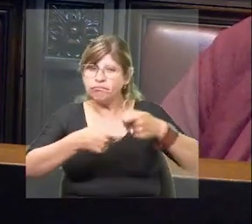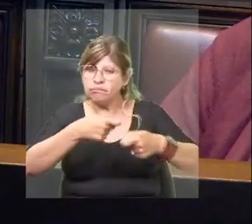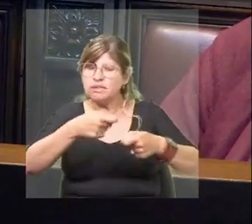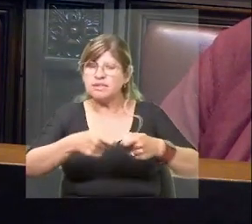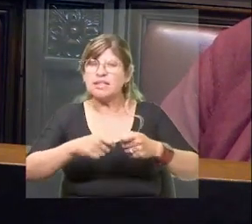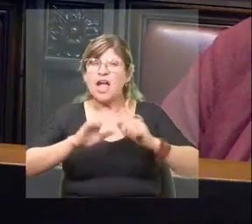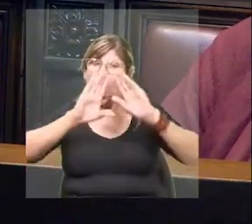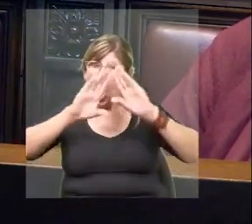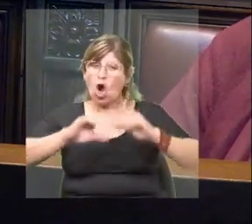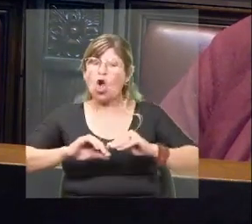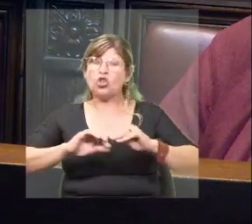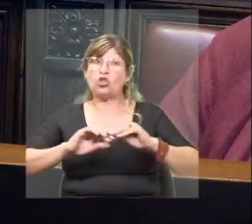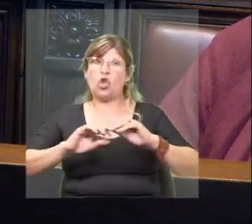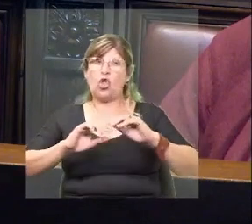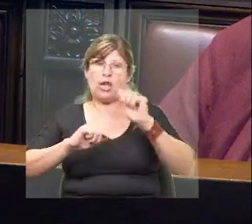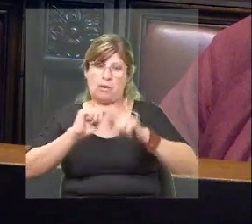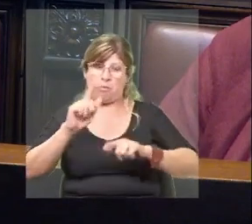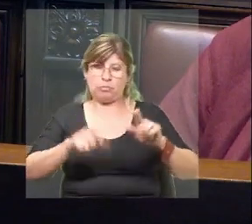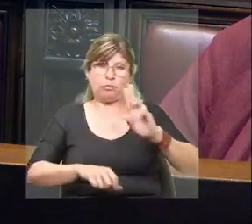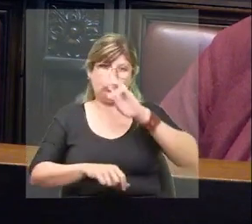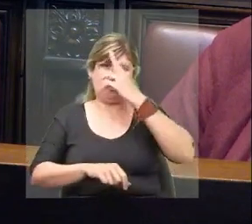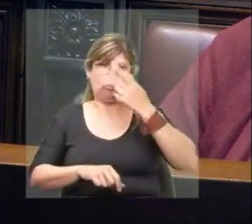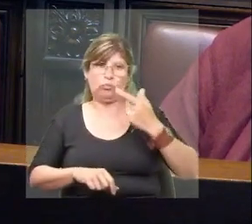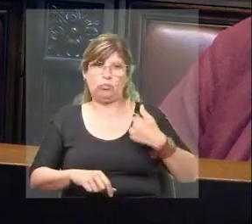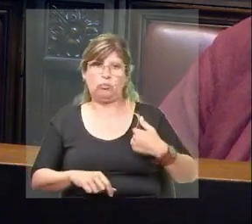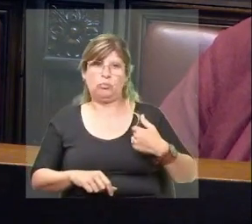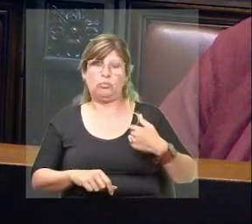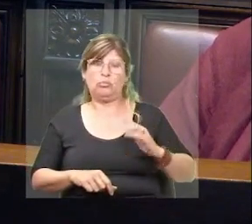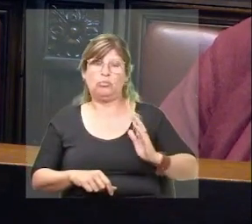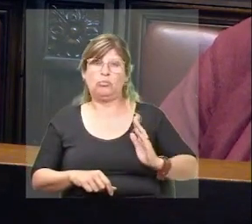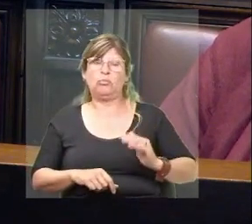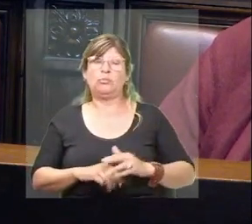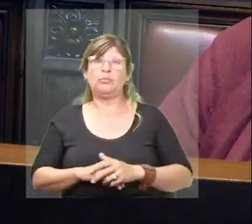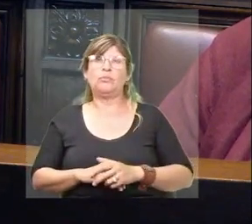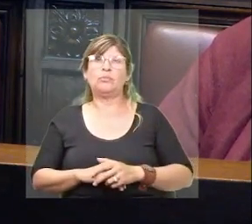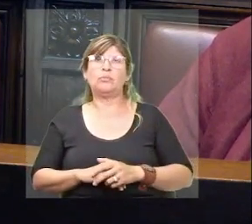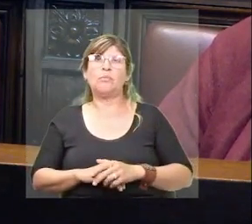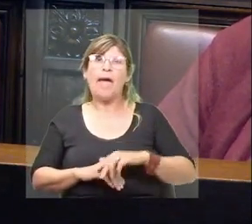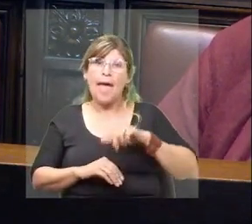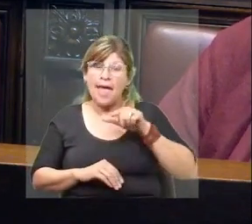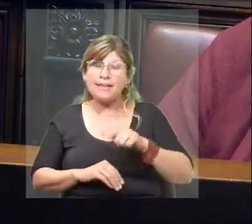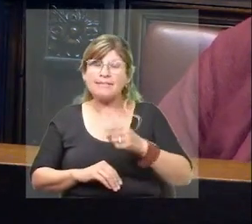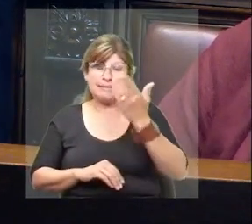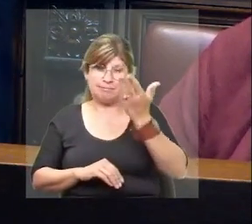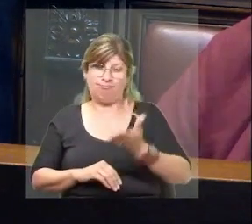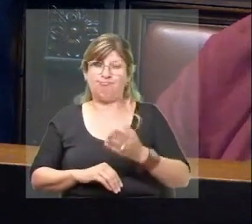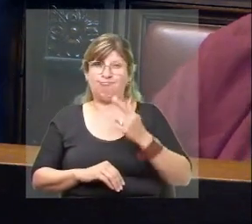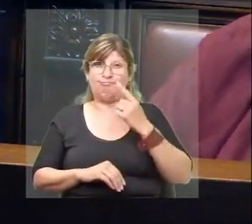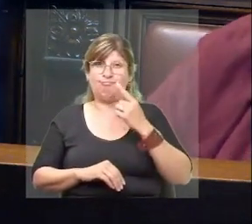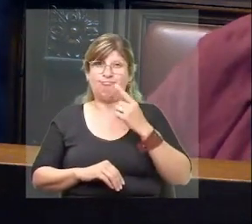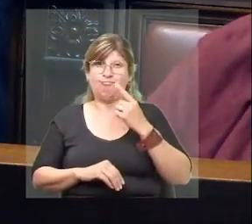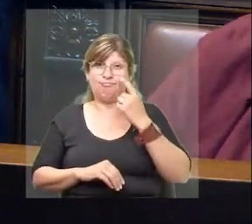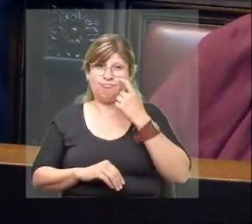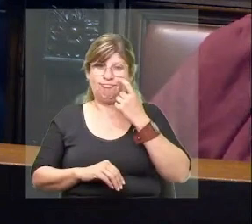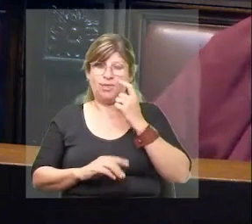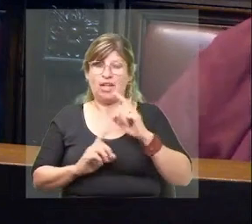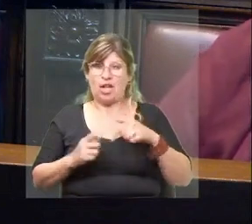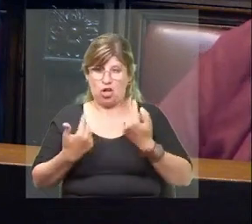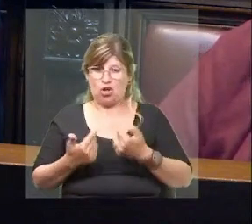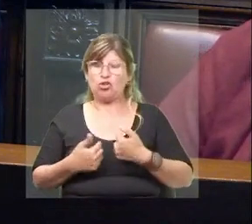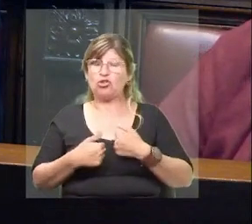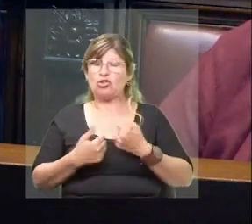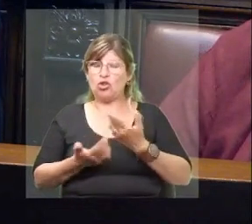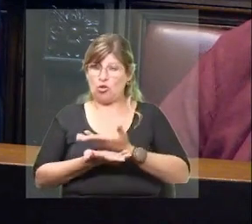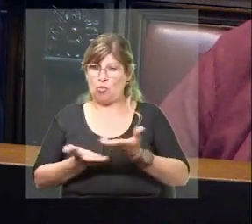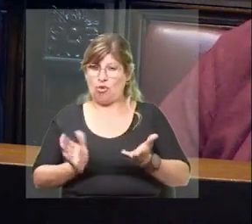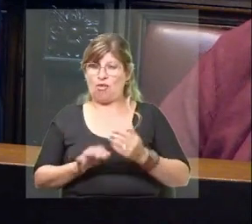todas y todos los uruguayos. Ese es el Danilo Astori que reivindicamos, que